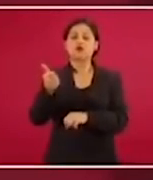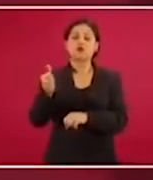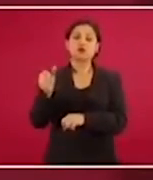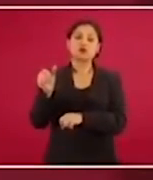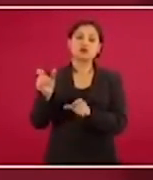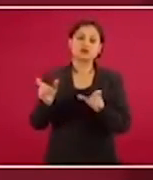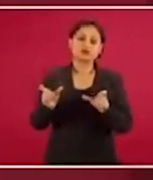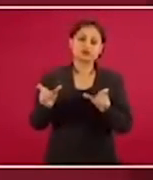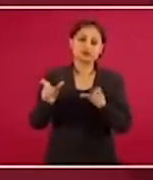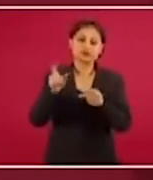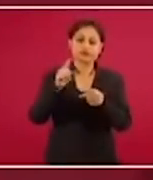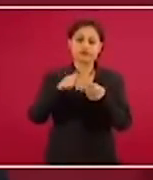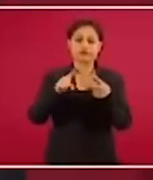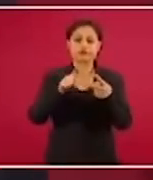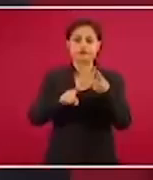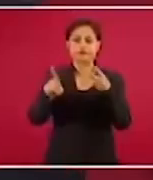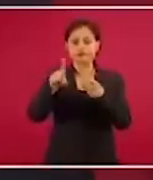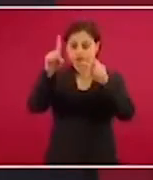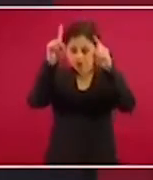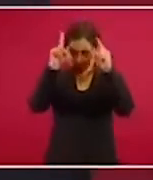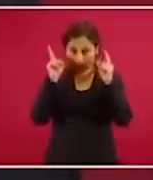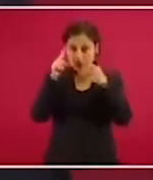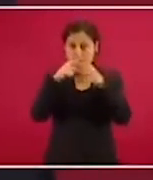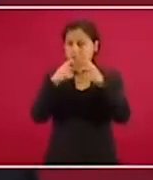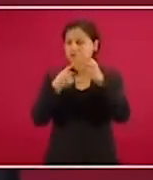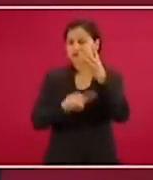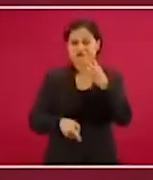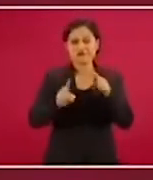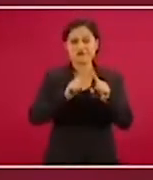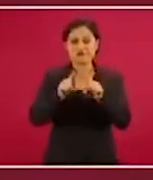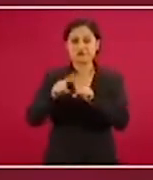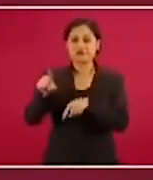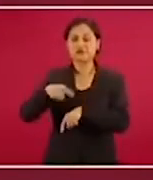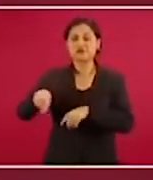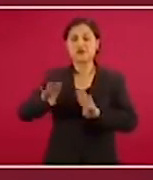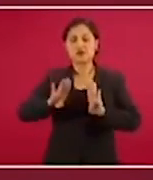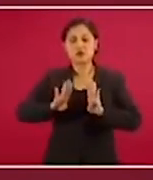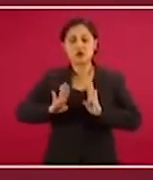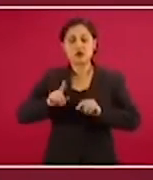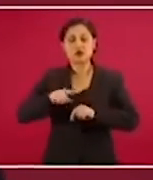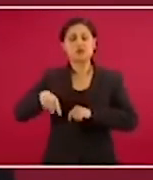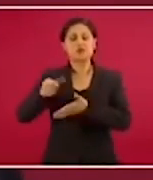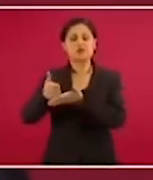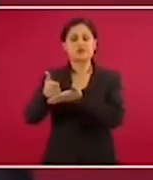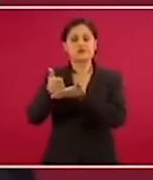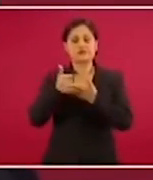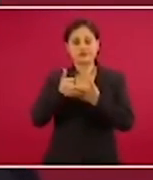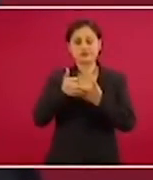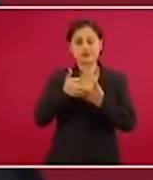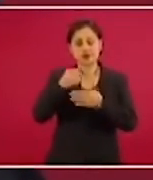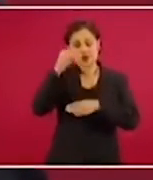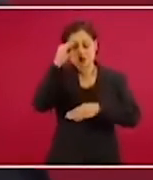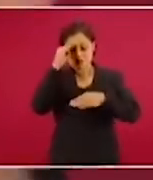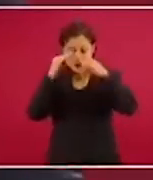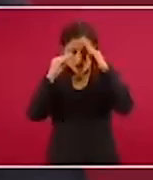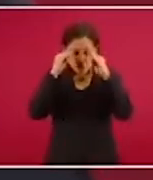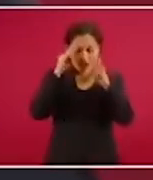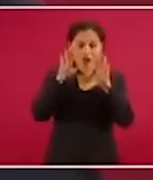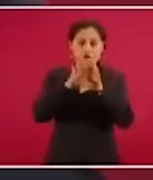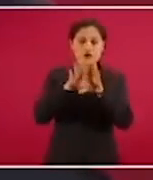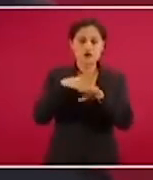se está previendo el que se puedan y contar con más